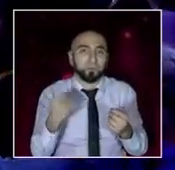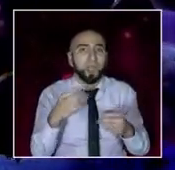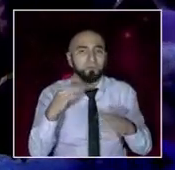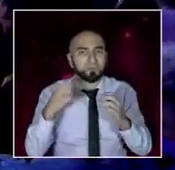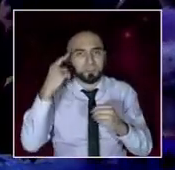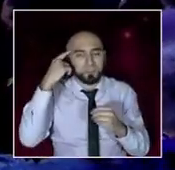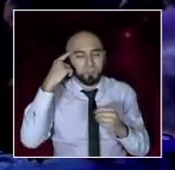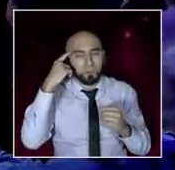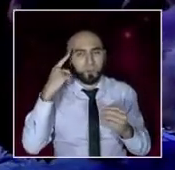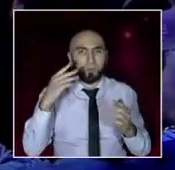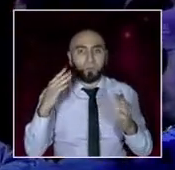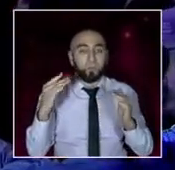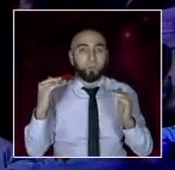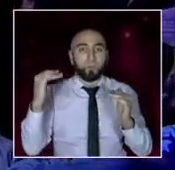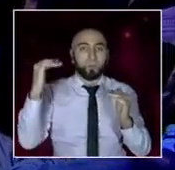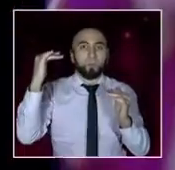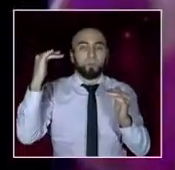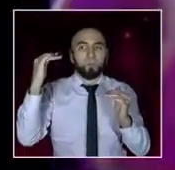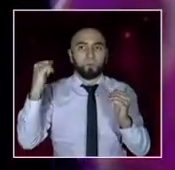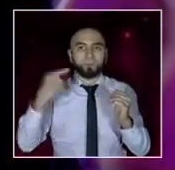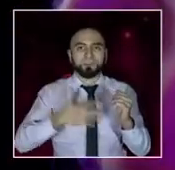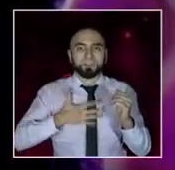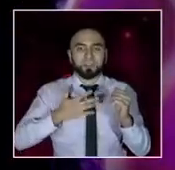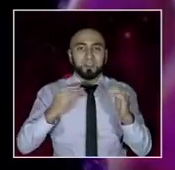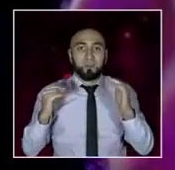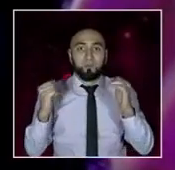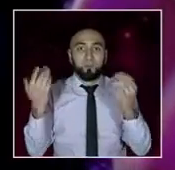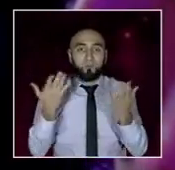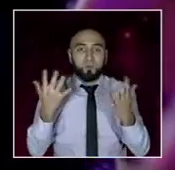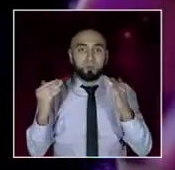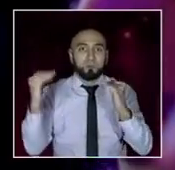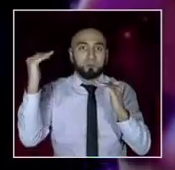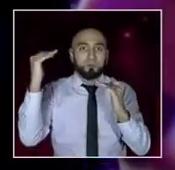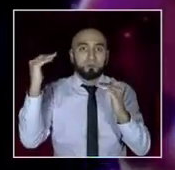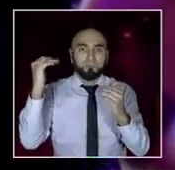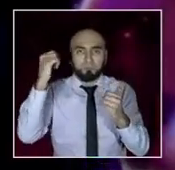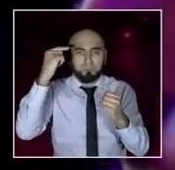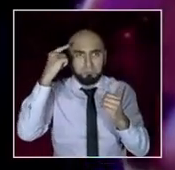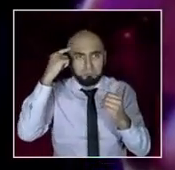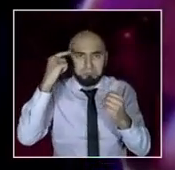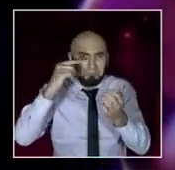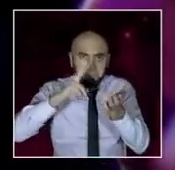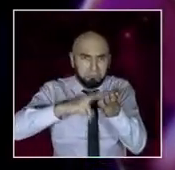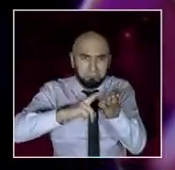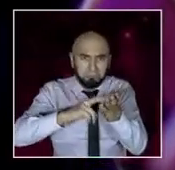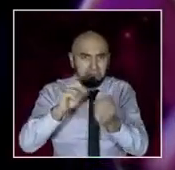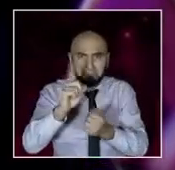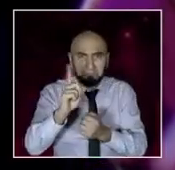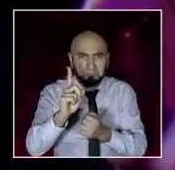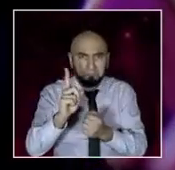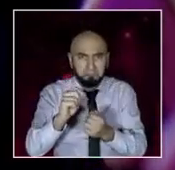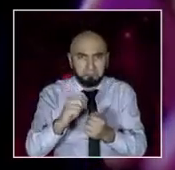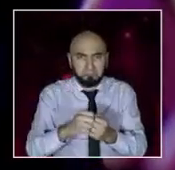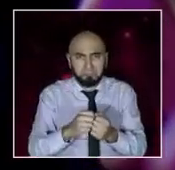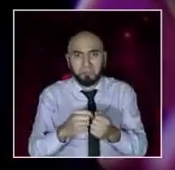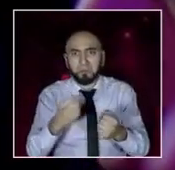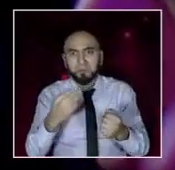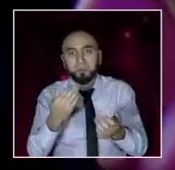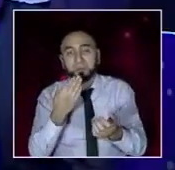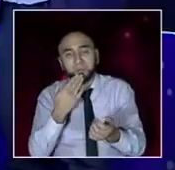que experimentamos las cosas, y particularmente cuando pensamos en la salud mental y otro tipo